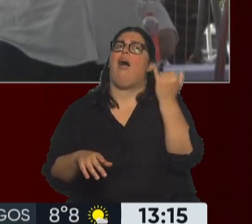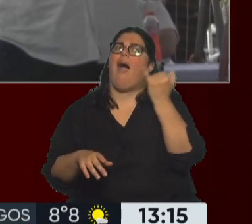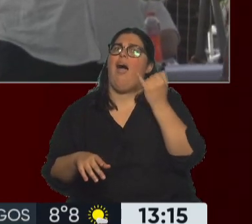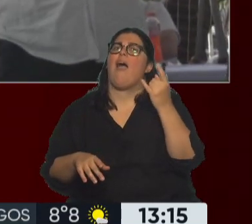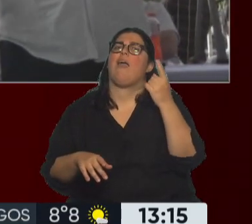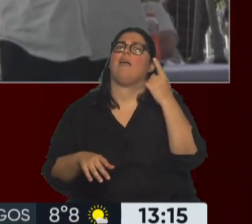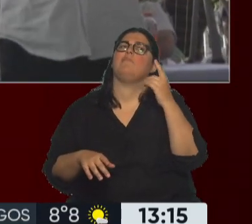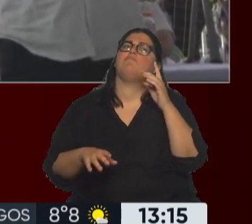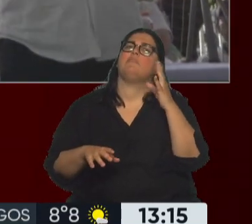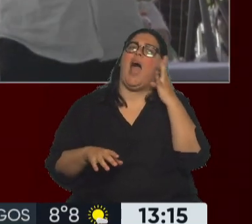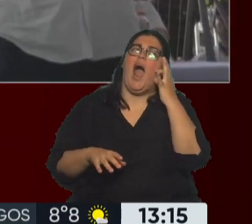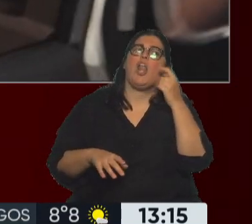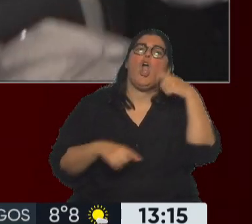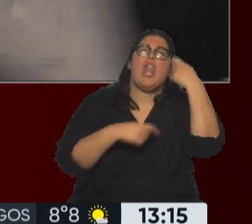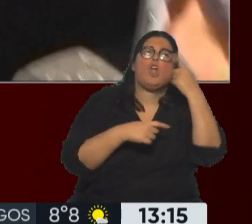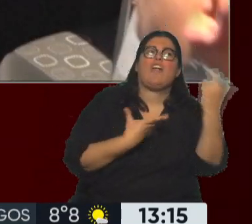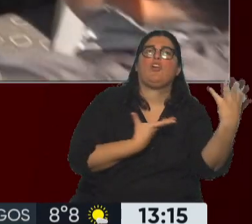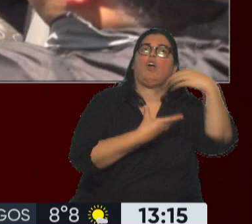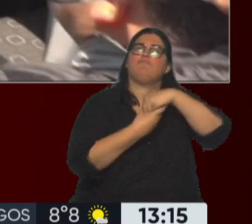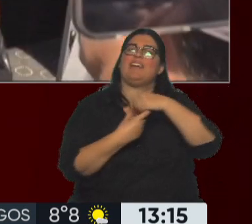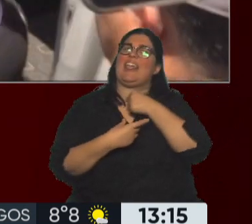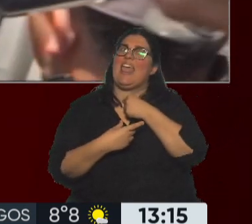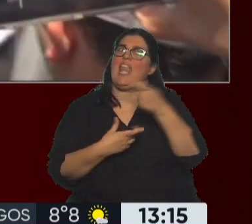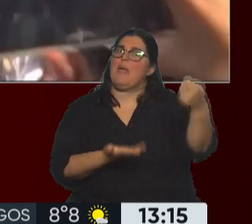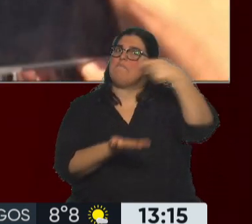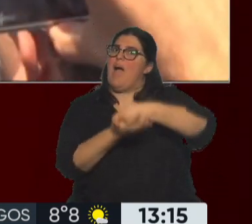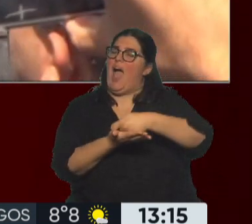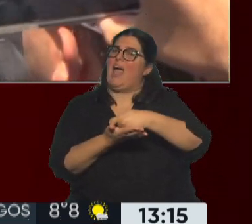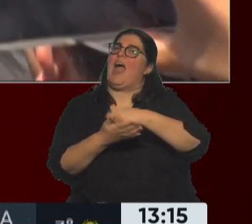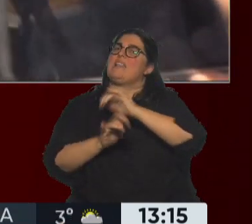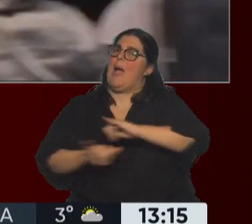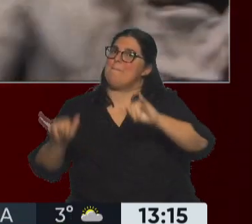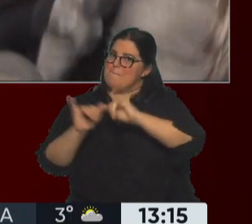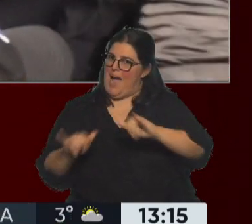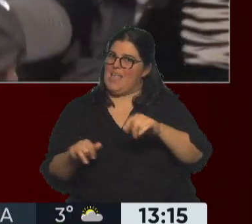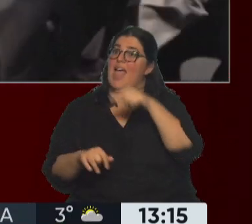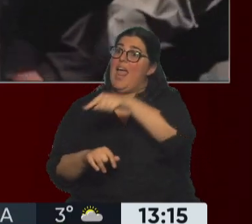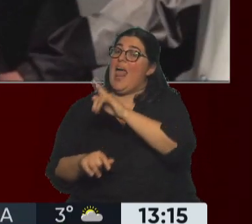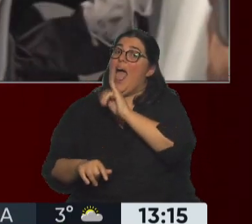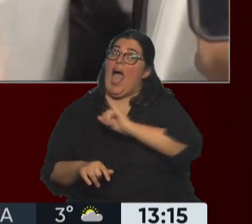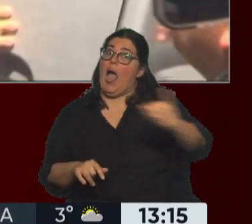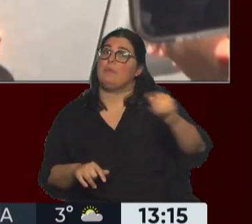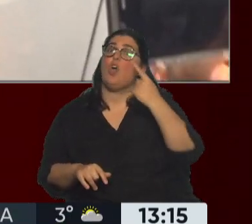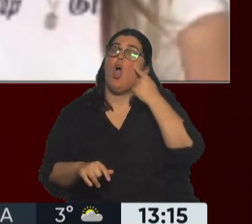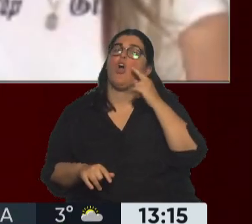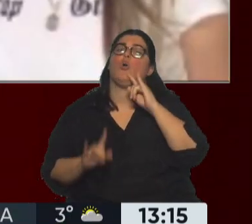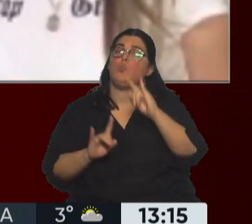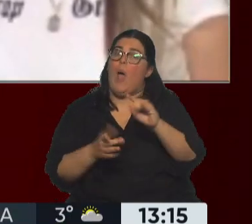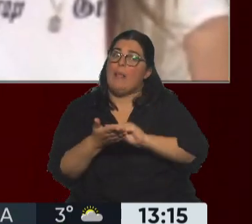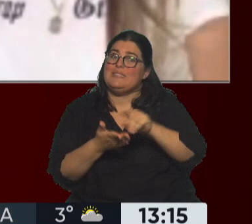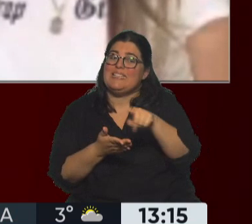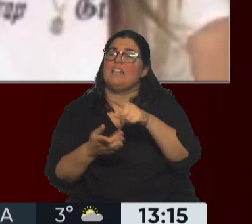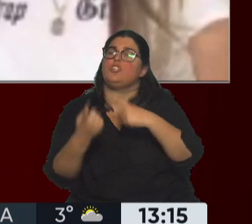del narcotráfico su campaña y alertaba en ese momento a sus gerentes de campaña, administradores de campaña sobre